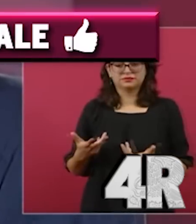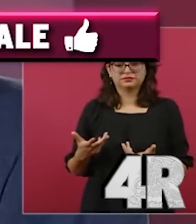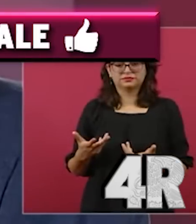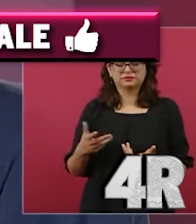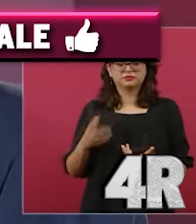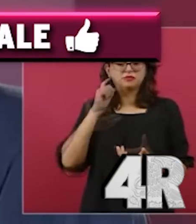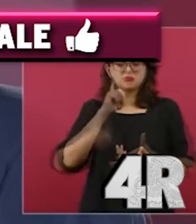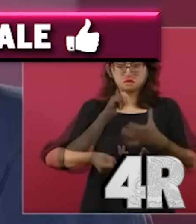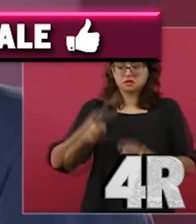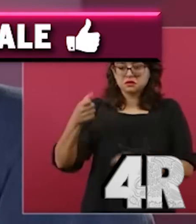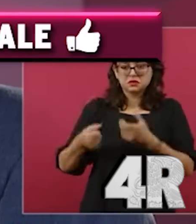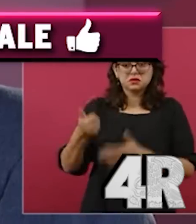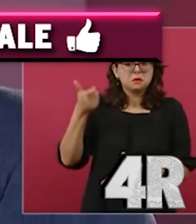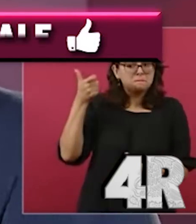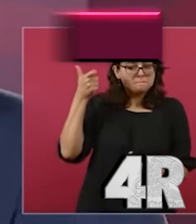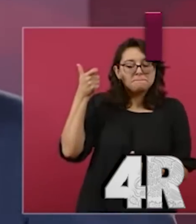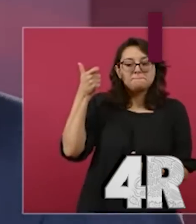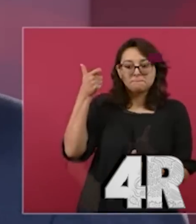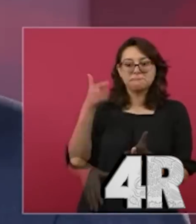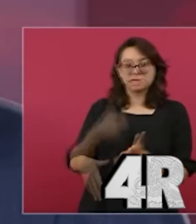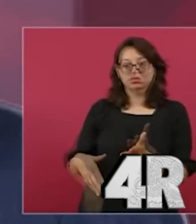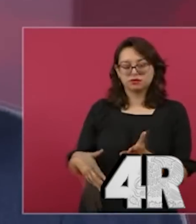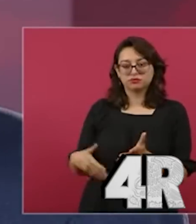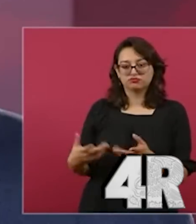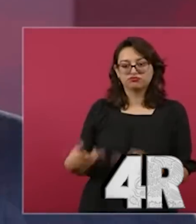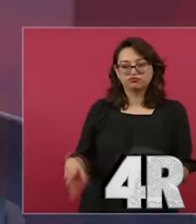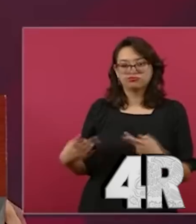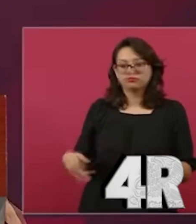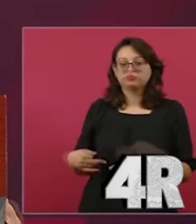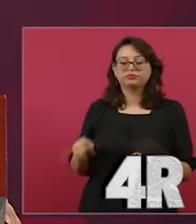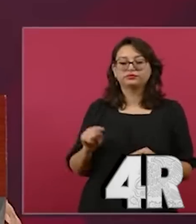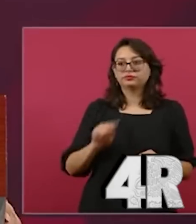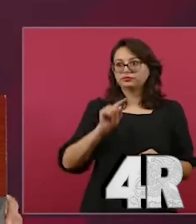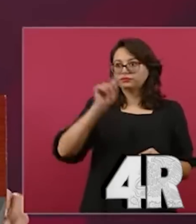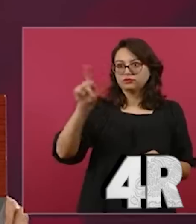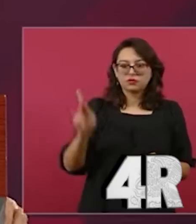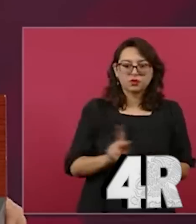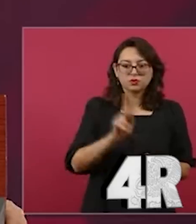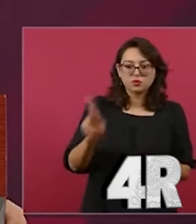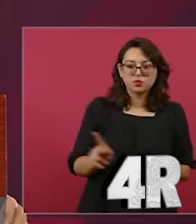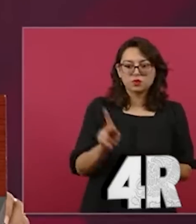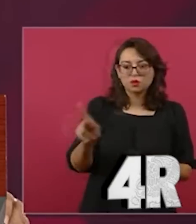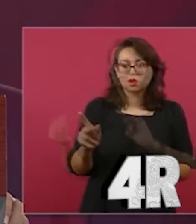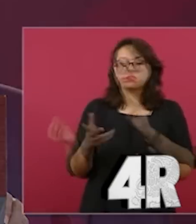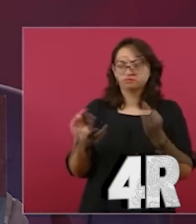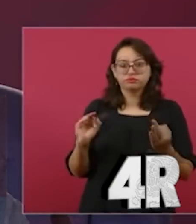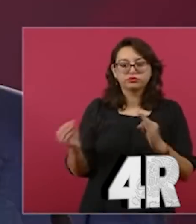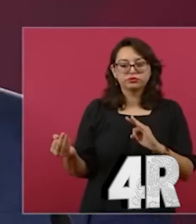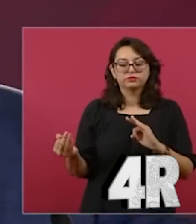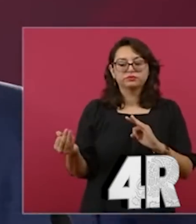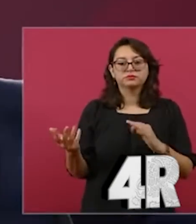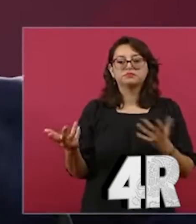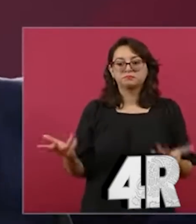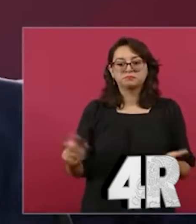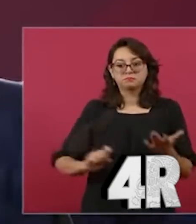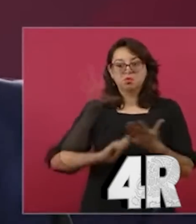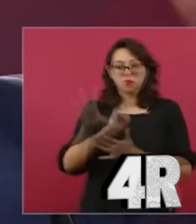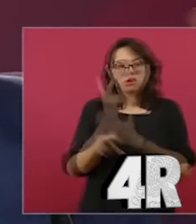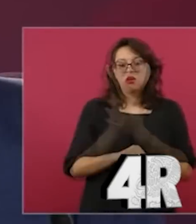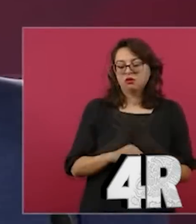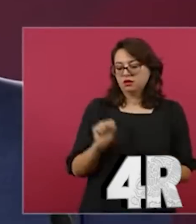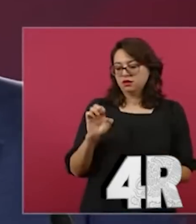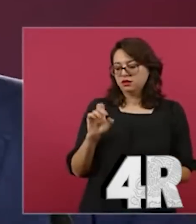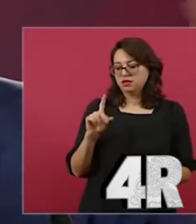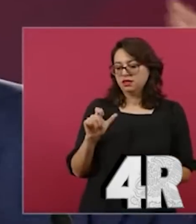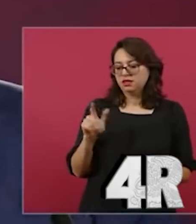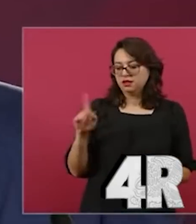a precios bajos la leche en pueblos y en colonias marginadas es un programa muy bueno